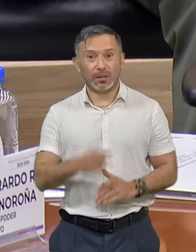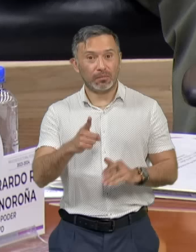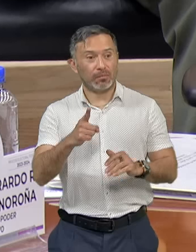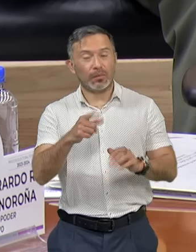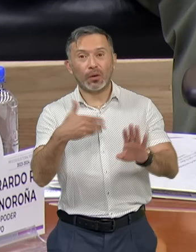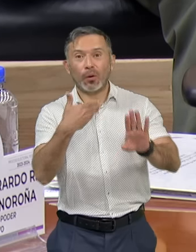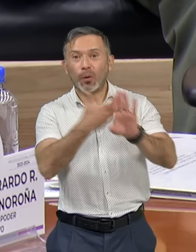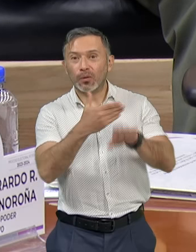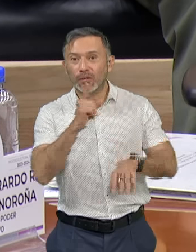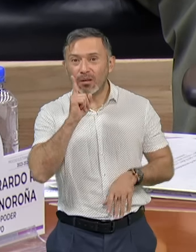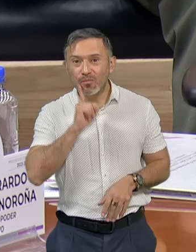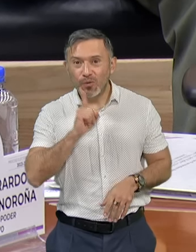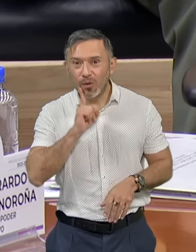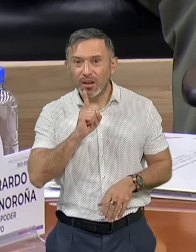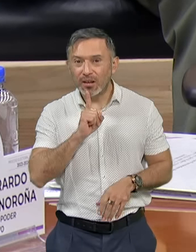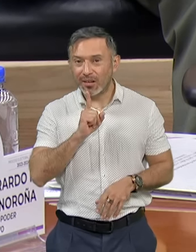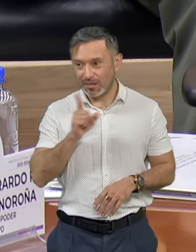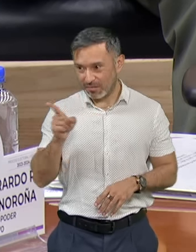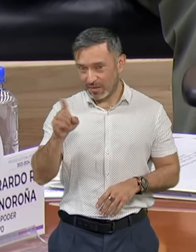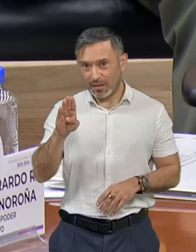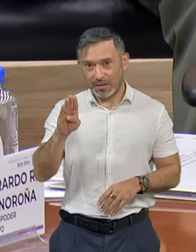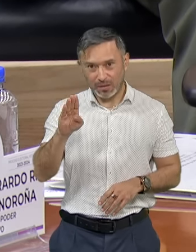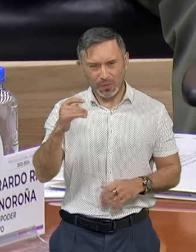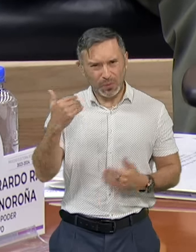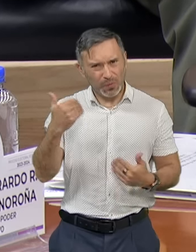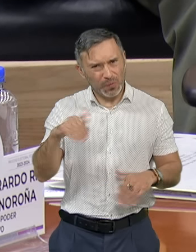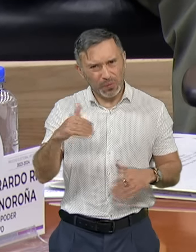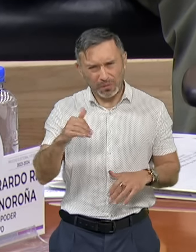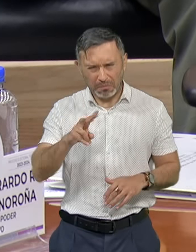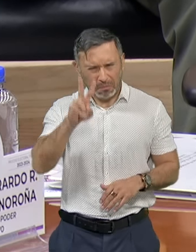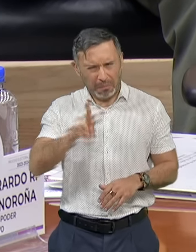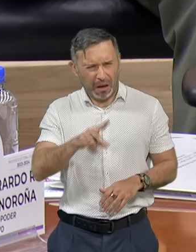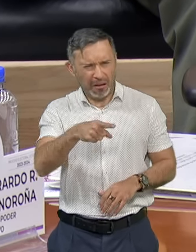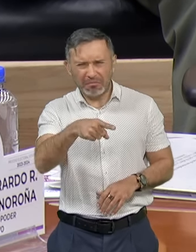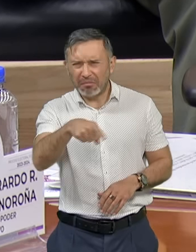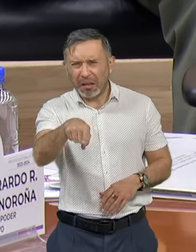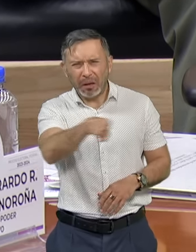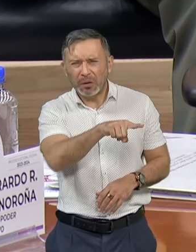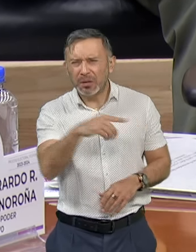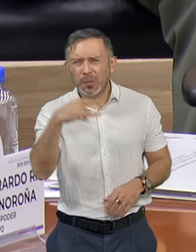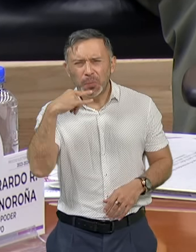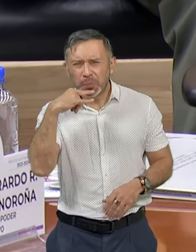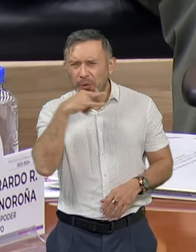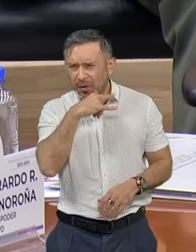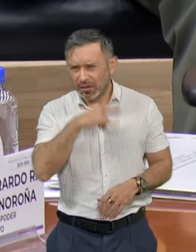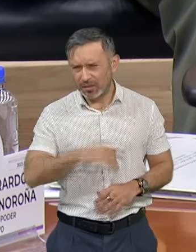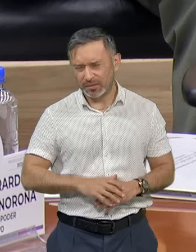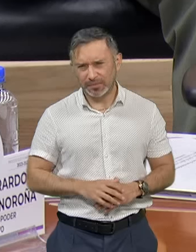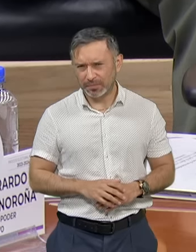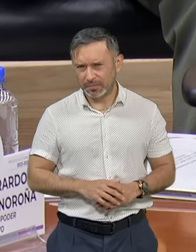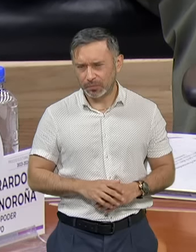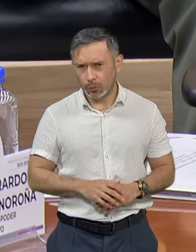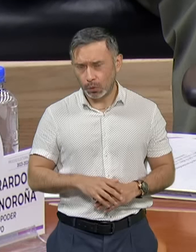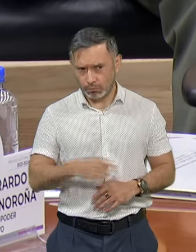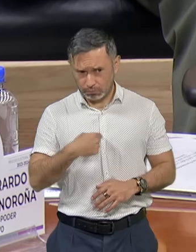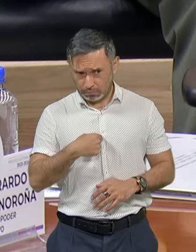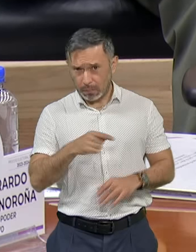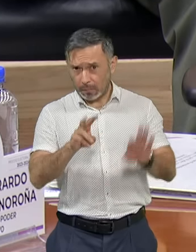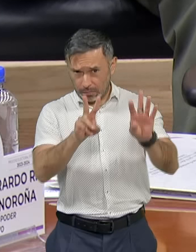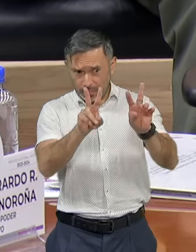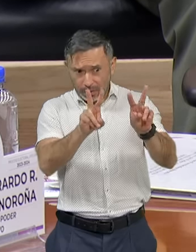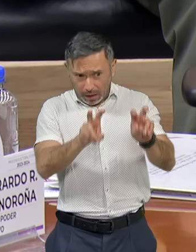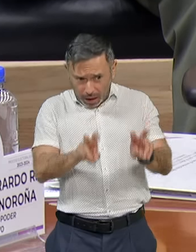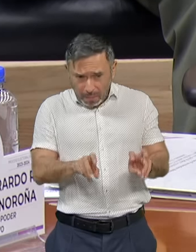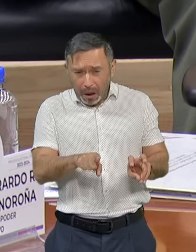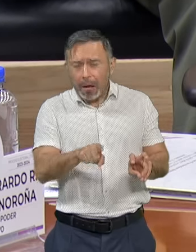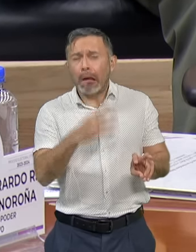mujeres Bárbara son unos hipócritas yo sí creo que hay que ir al fondo de estos temas